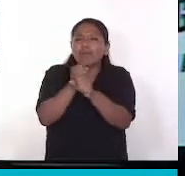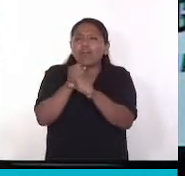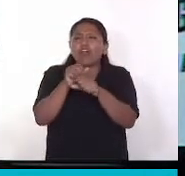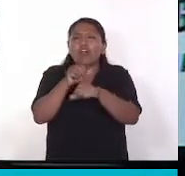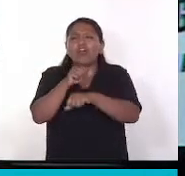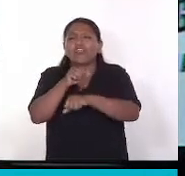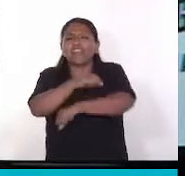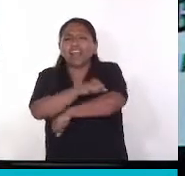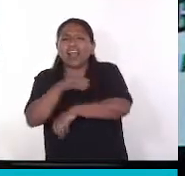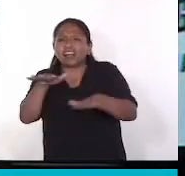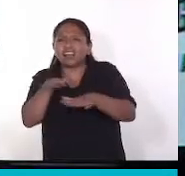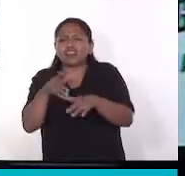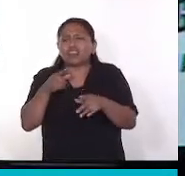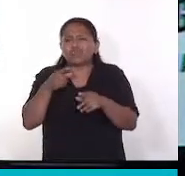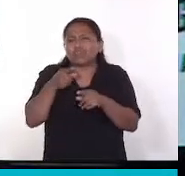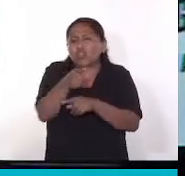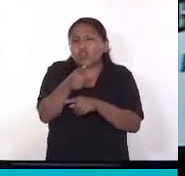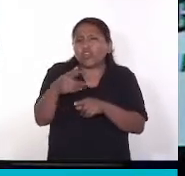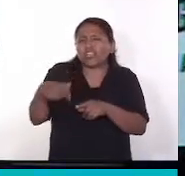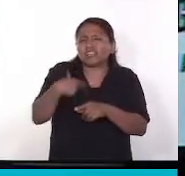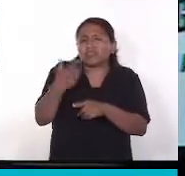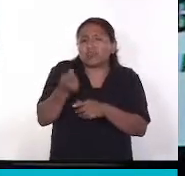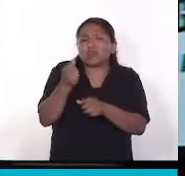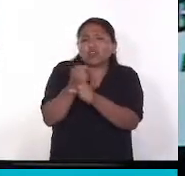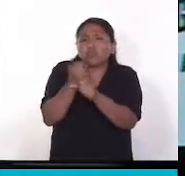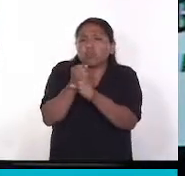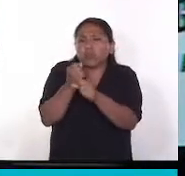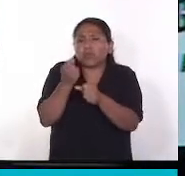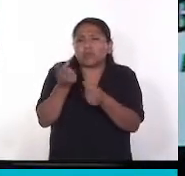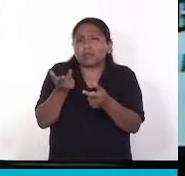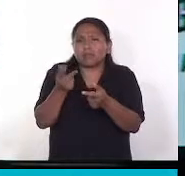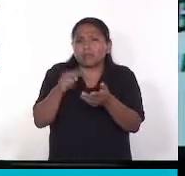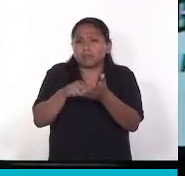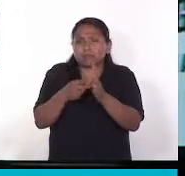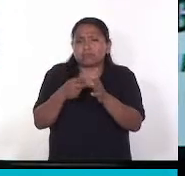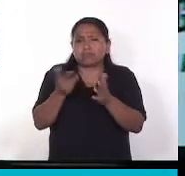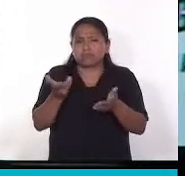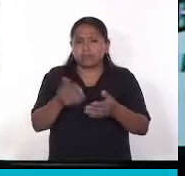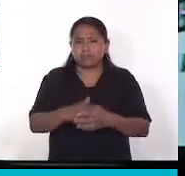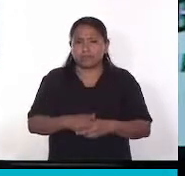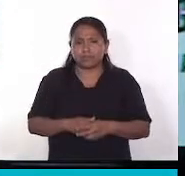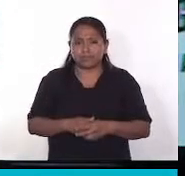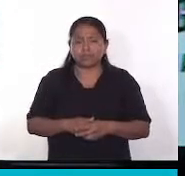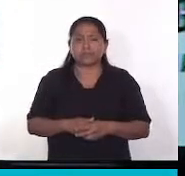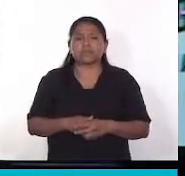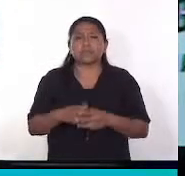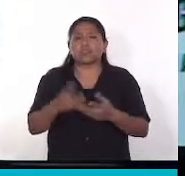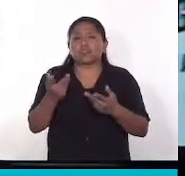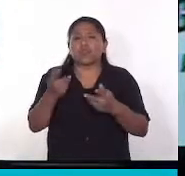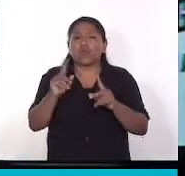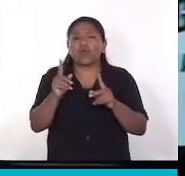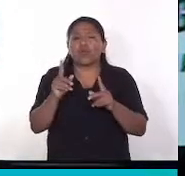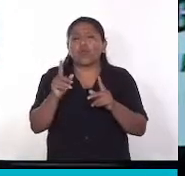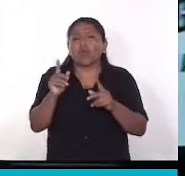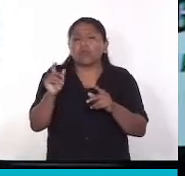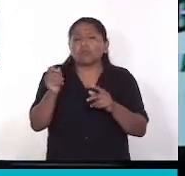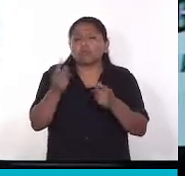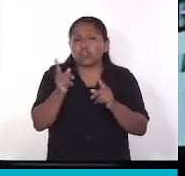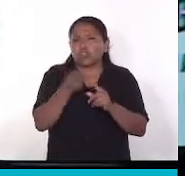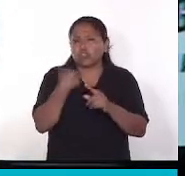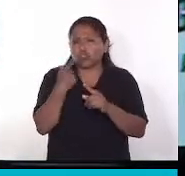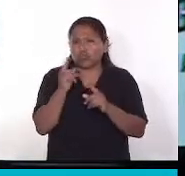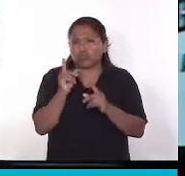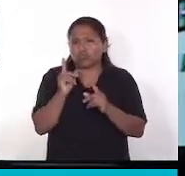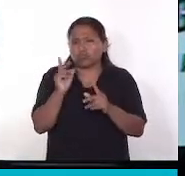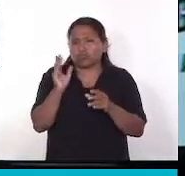contra los sindicatos, porque es un problema para todo el movimiento obrero, no el Pata Medina. para el cual nosotros no somos partidarios